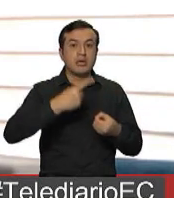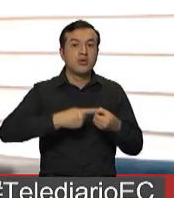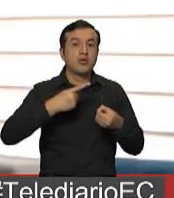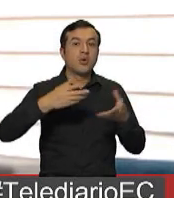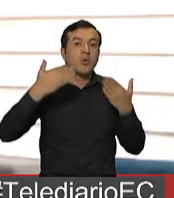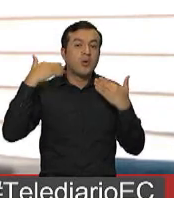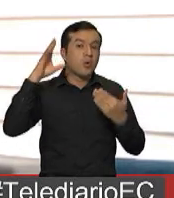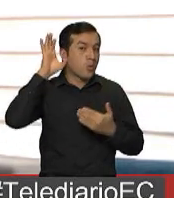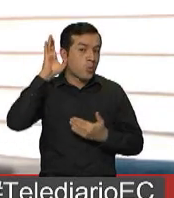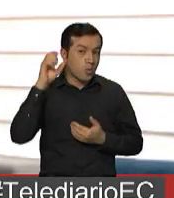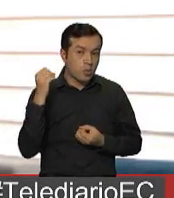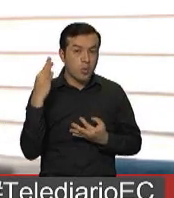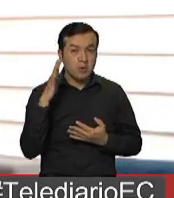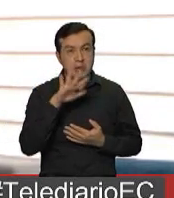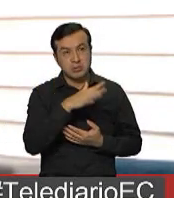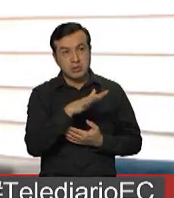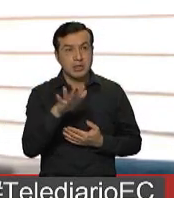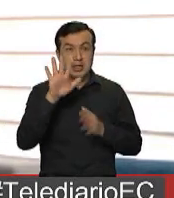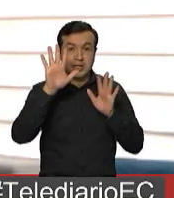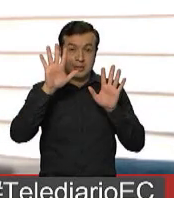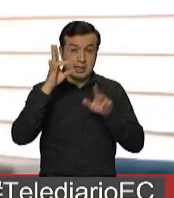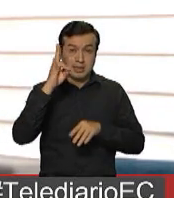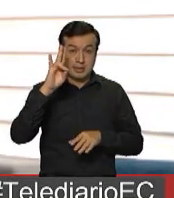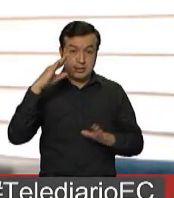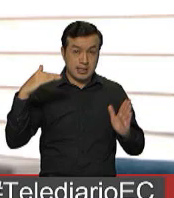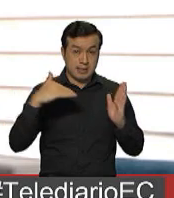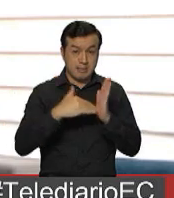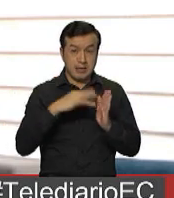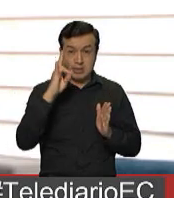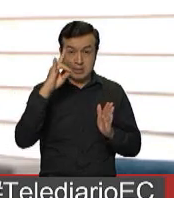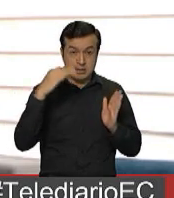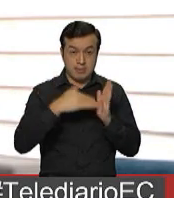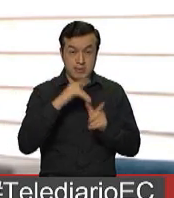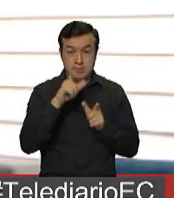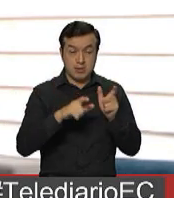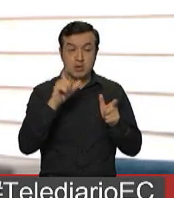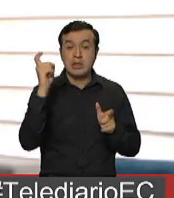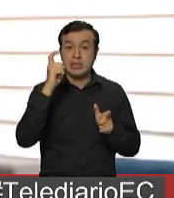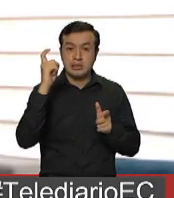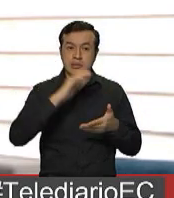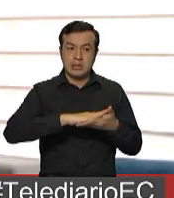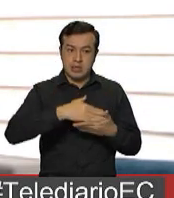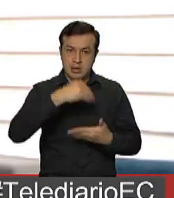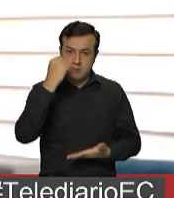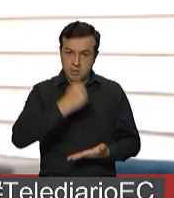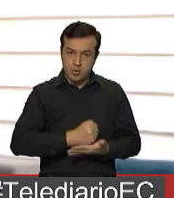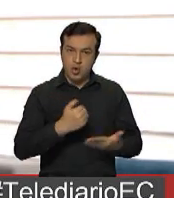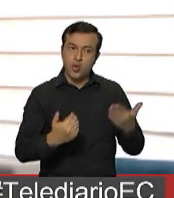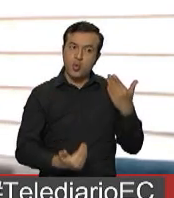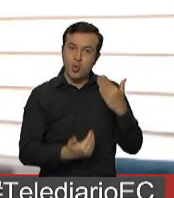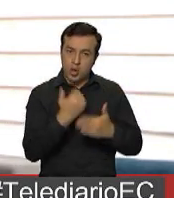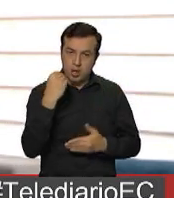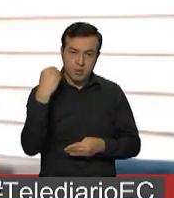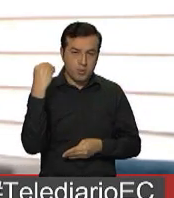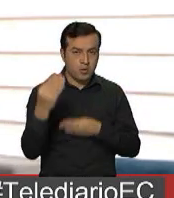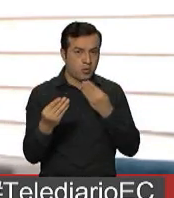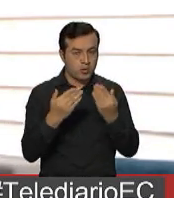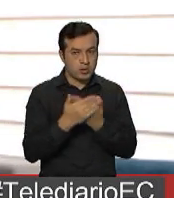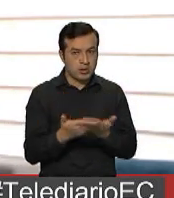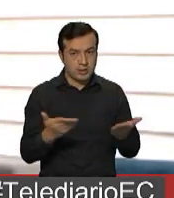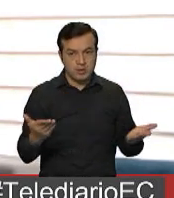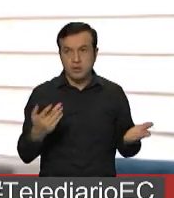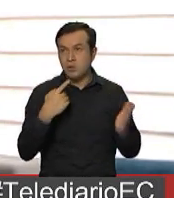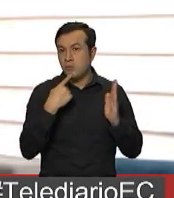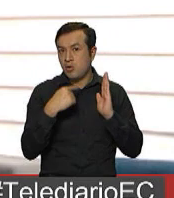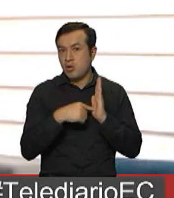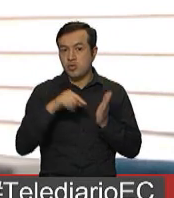Cuenca, tenemos casi cerca de 17.000 usuarios que quedaron pendientes para poder recibir su pasaporte ordinario. Por